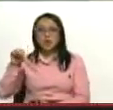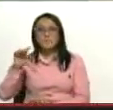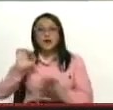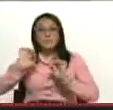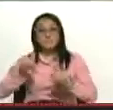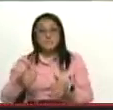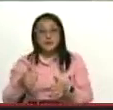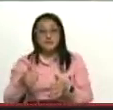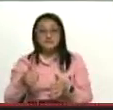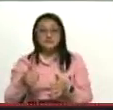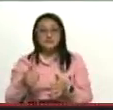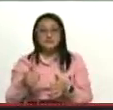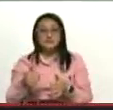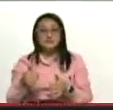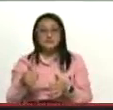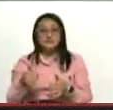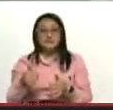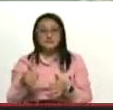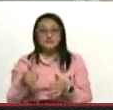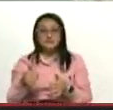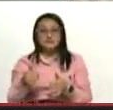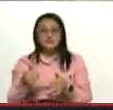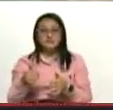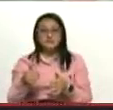en la parte oriental